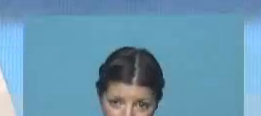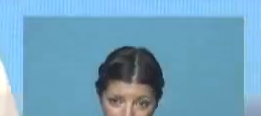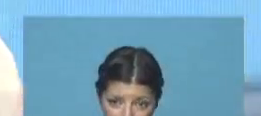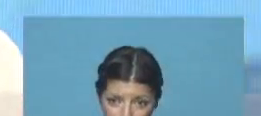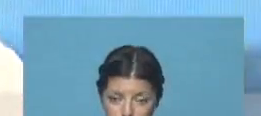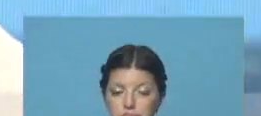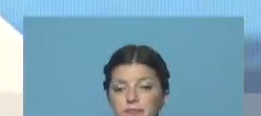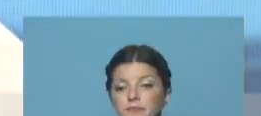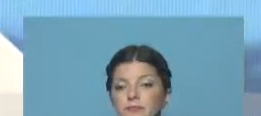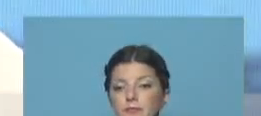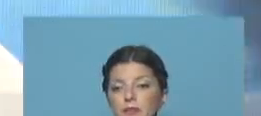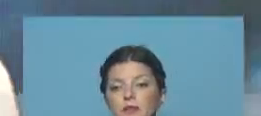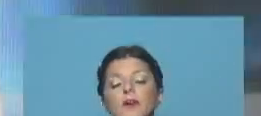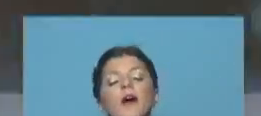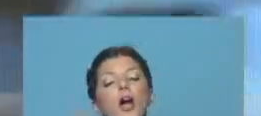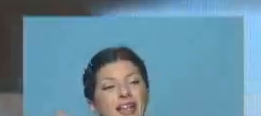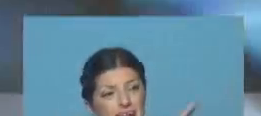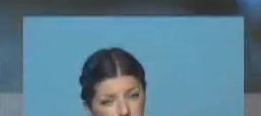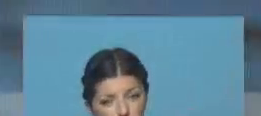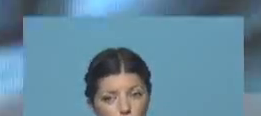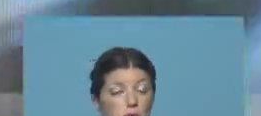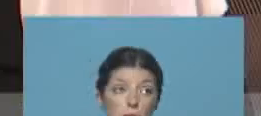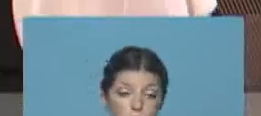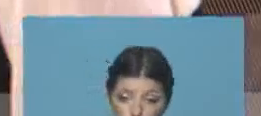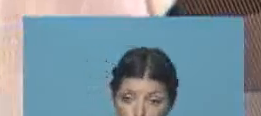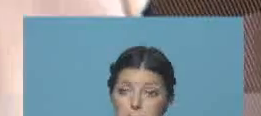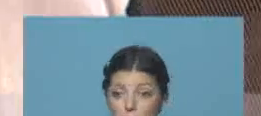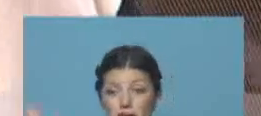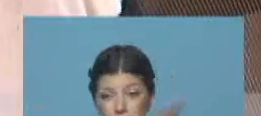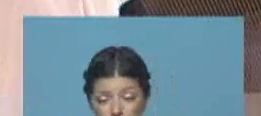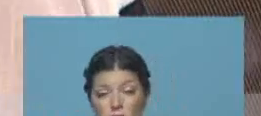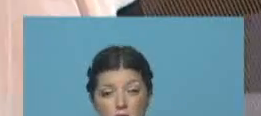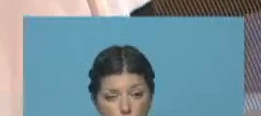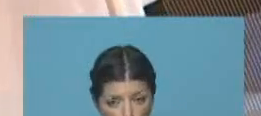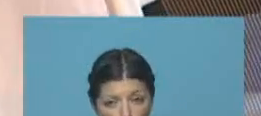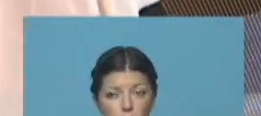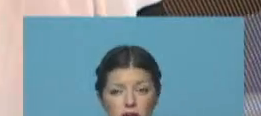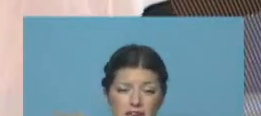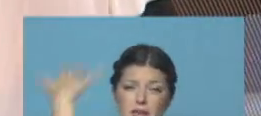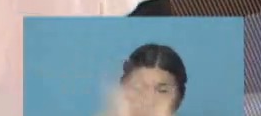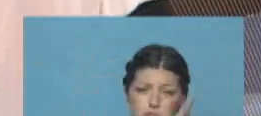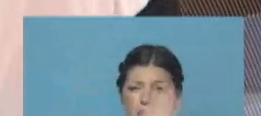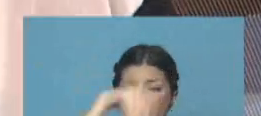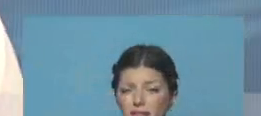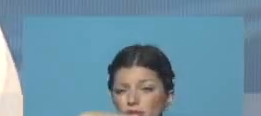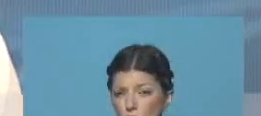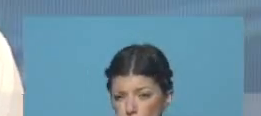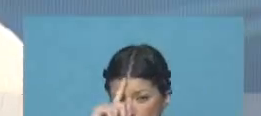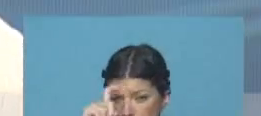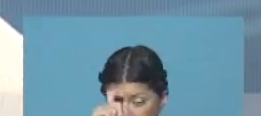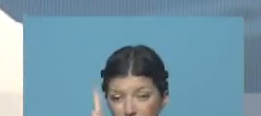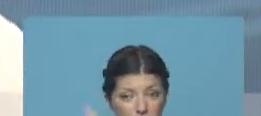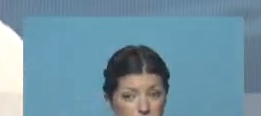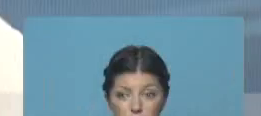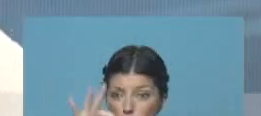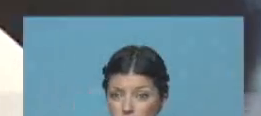ejército. aunque no termine en muerte, la represión y la represión a los chicos más jóvenes y peleas en los hospitales Sí, donde son los propios médicos